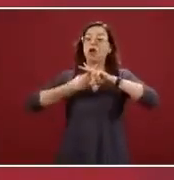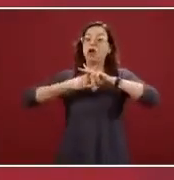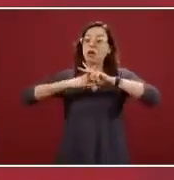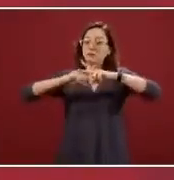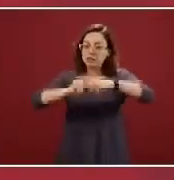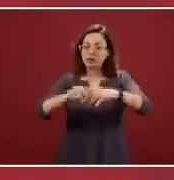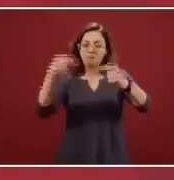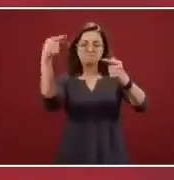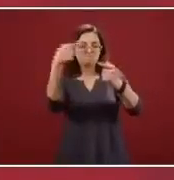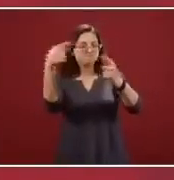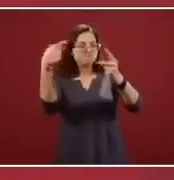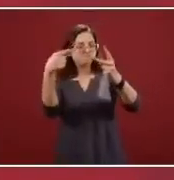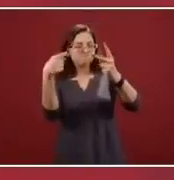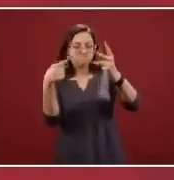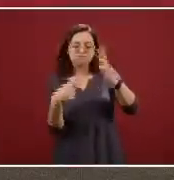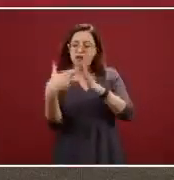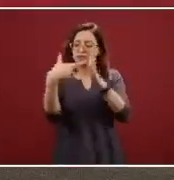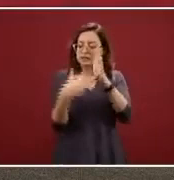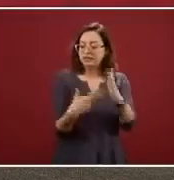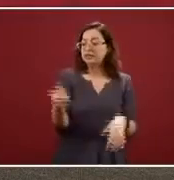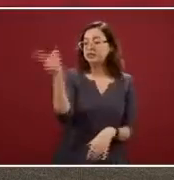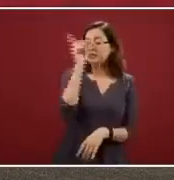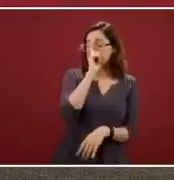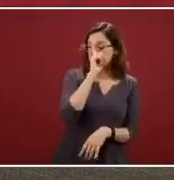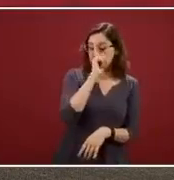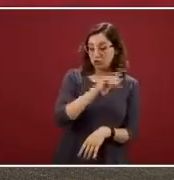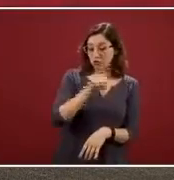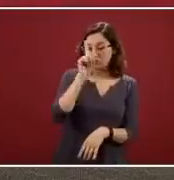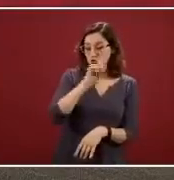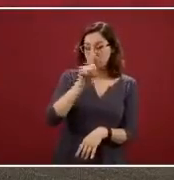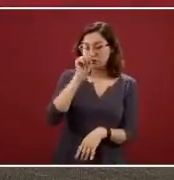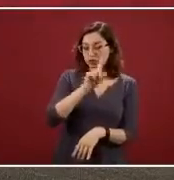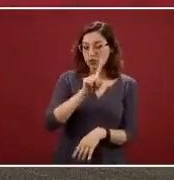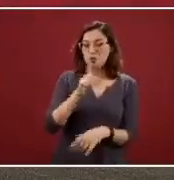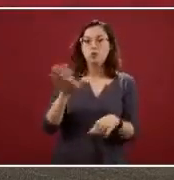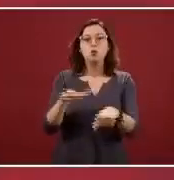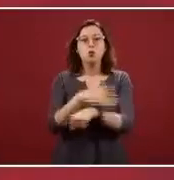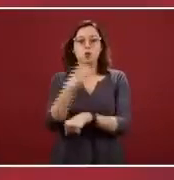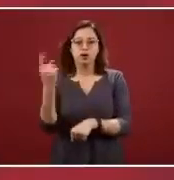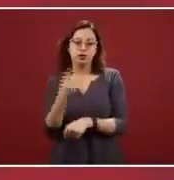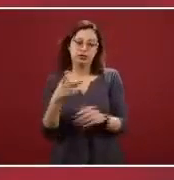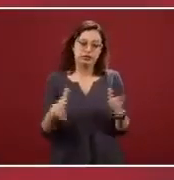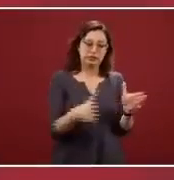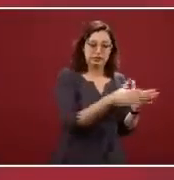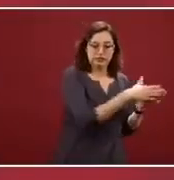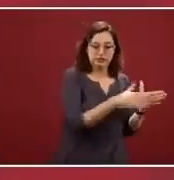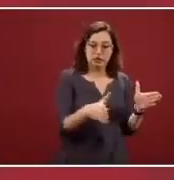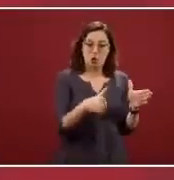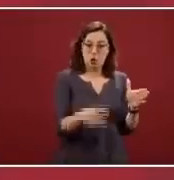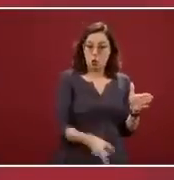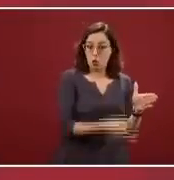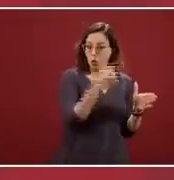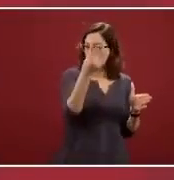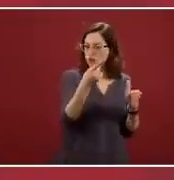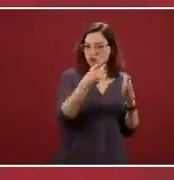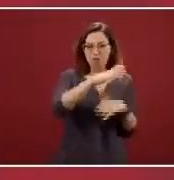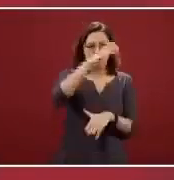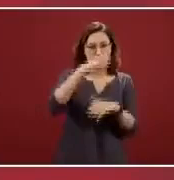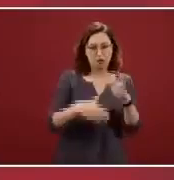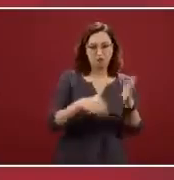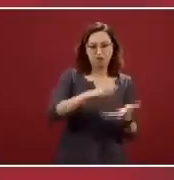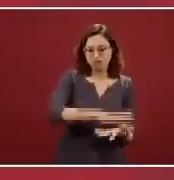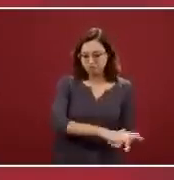y de recomendaciones. Esto es precisamente porque estaríamos terminando ya la fase de transición entre un escenario 1 y un escenario